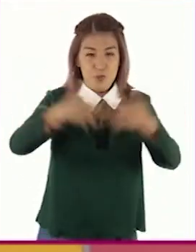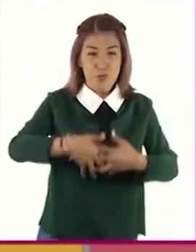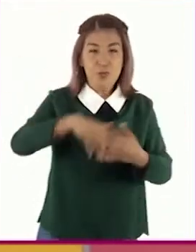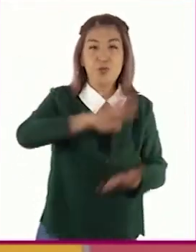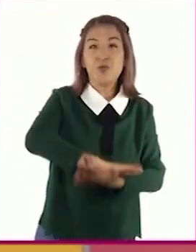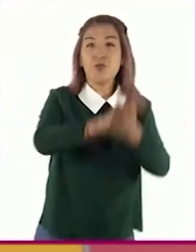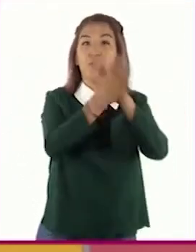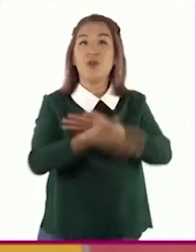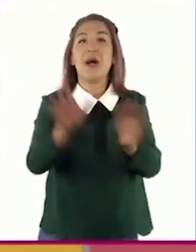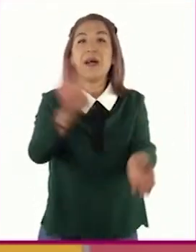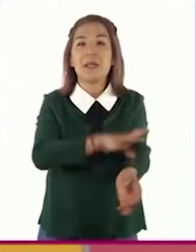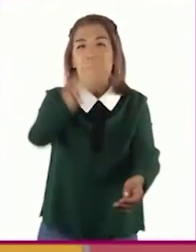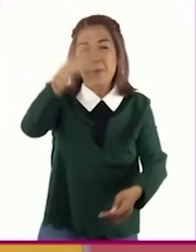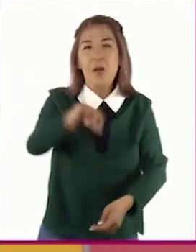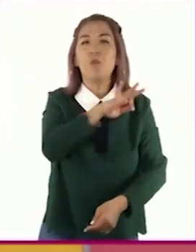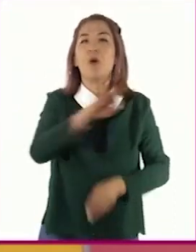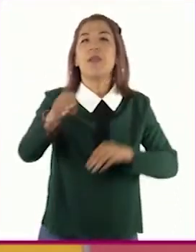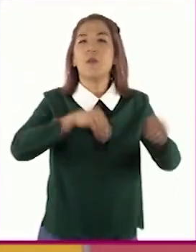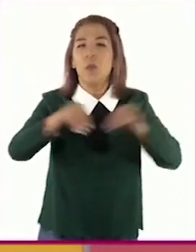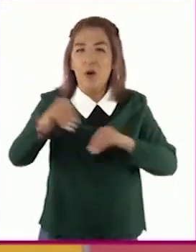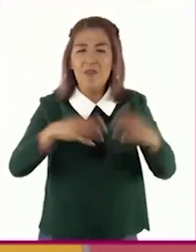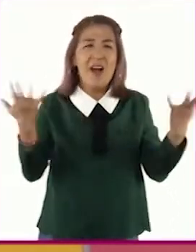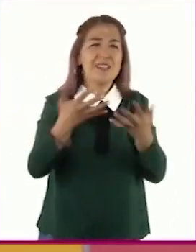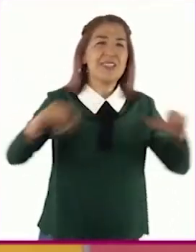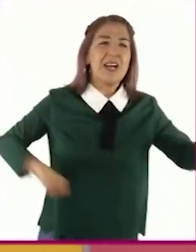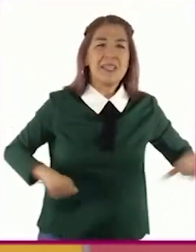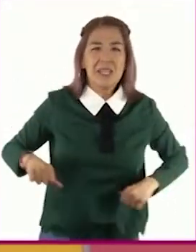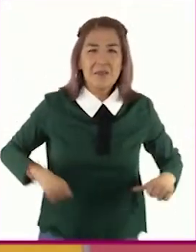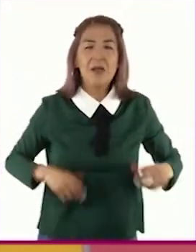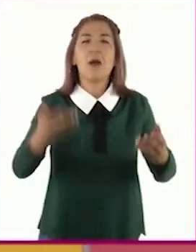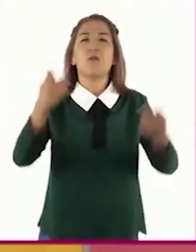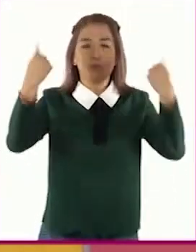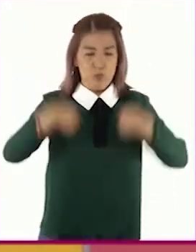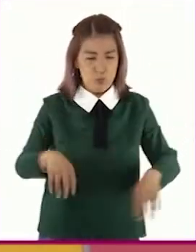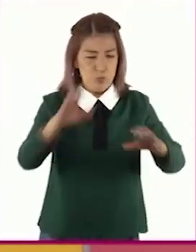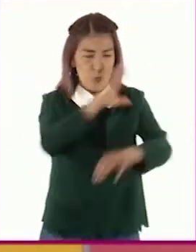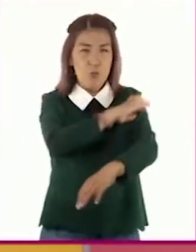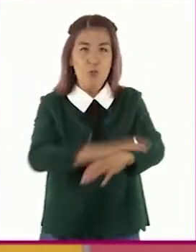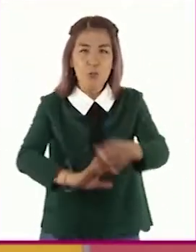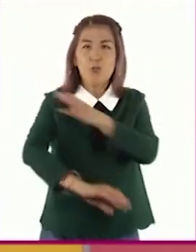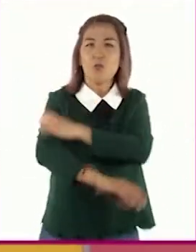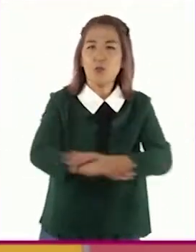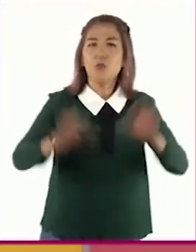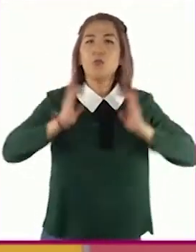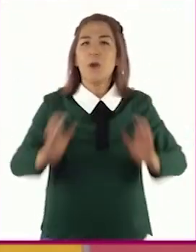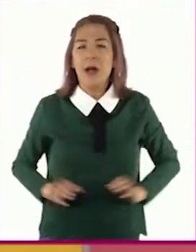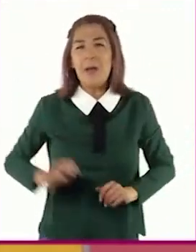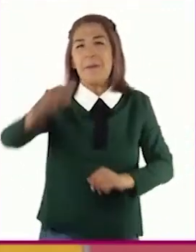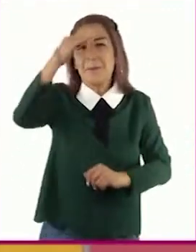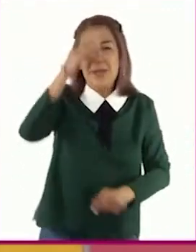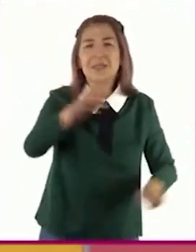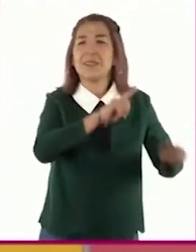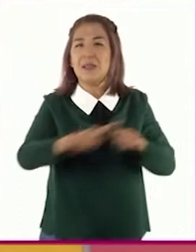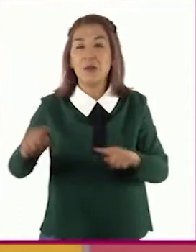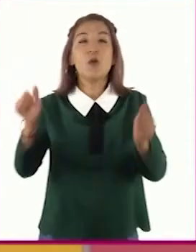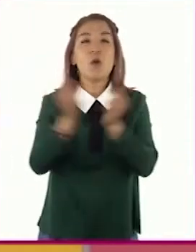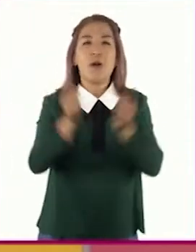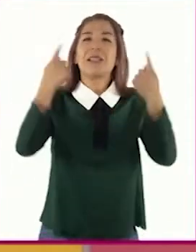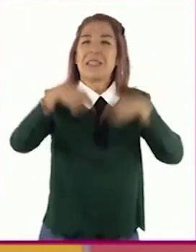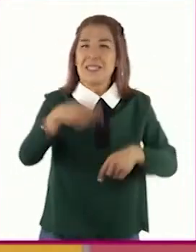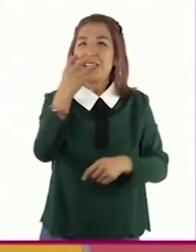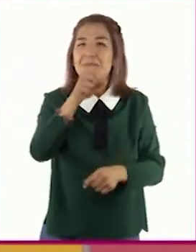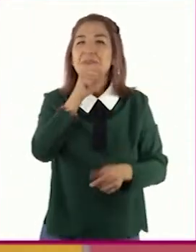Esa energía es la que usamos para movernos, para hacer lo que queramos, mover nuestros músculos, pensar, todo lo hacemos con ese gasto de